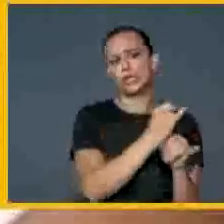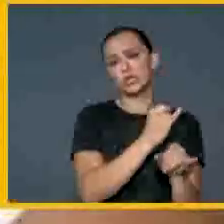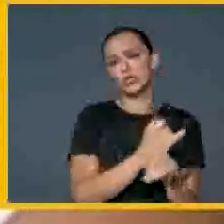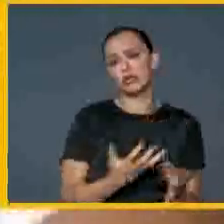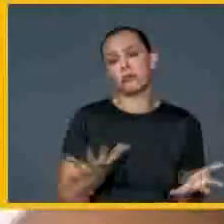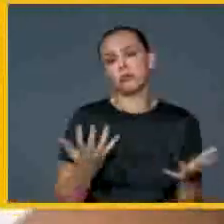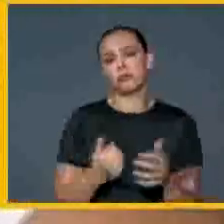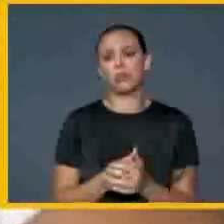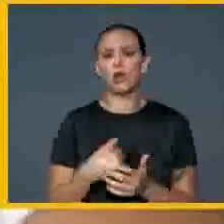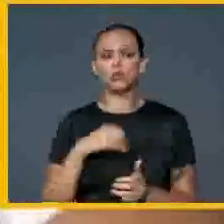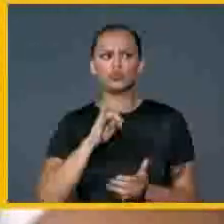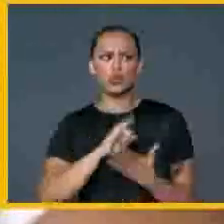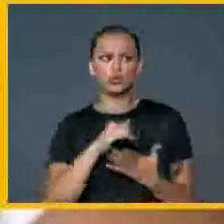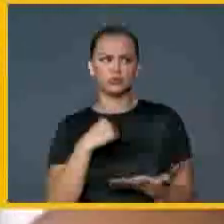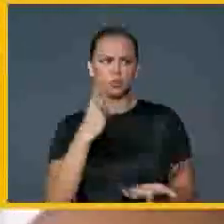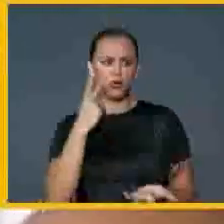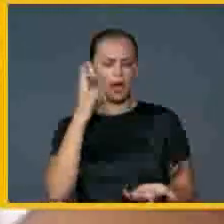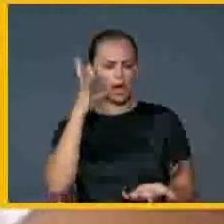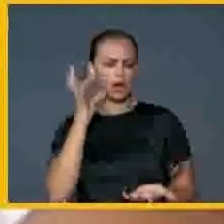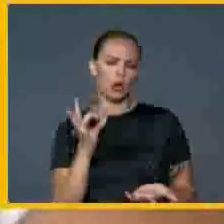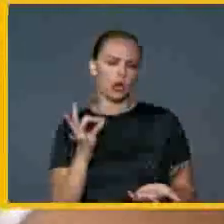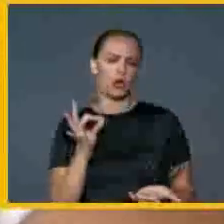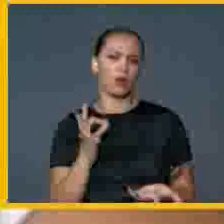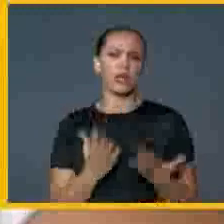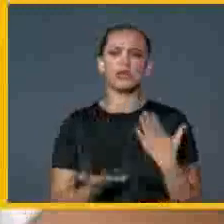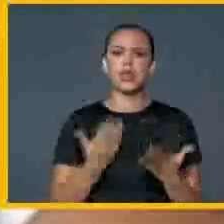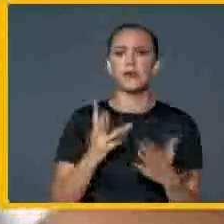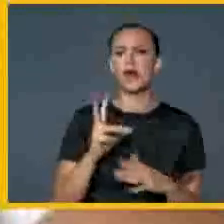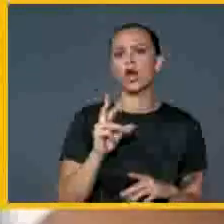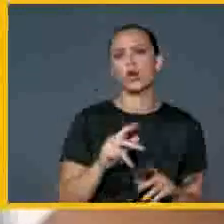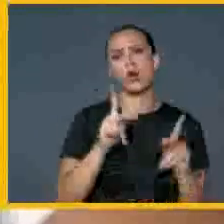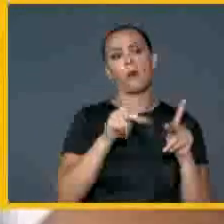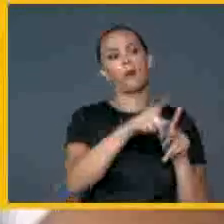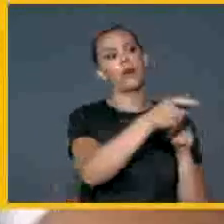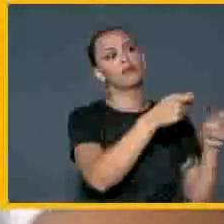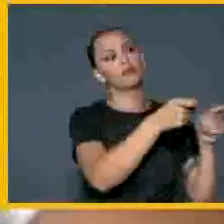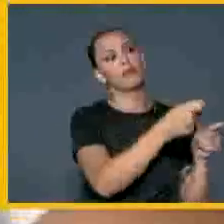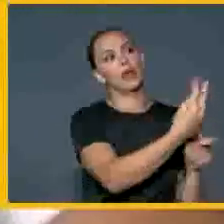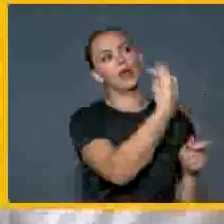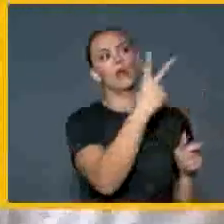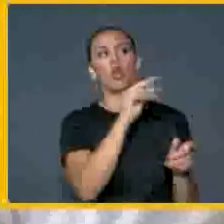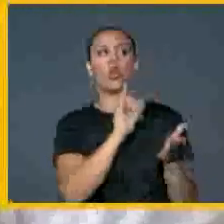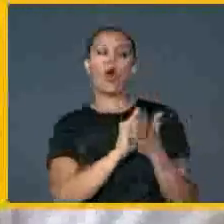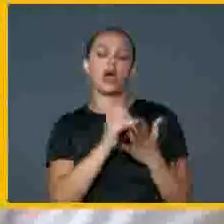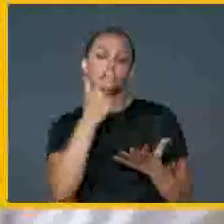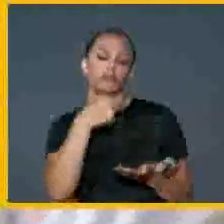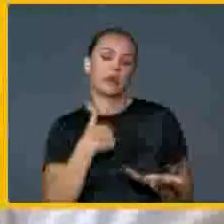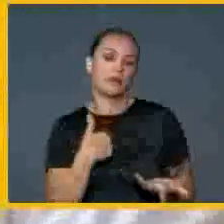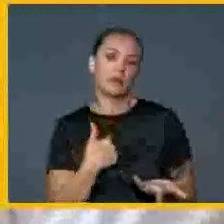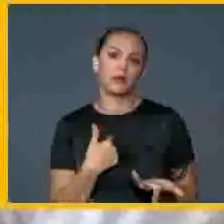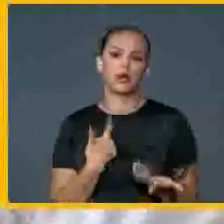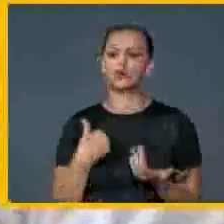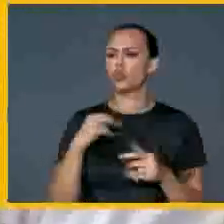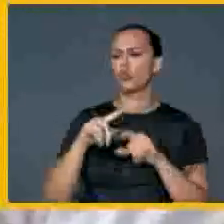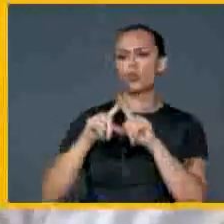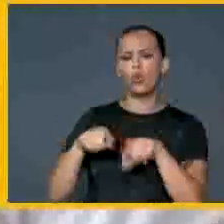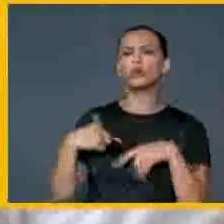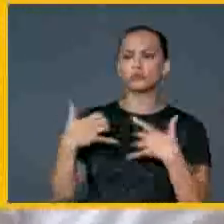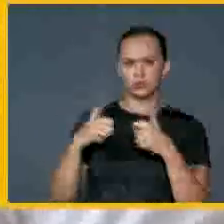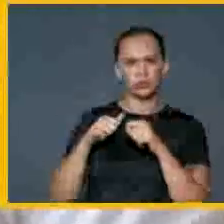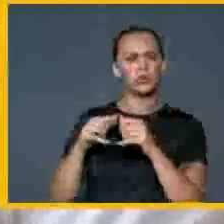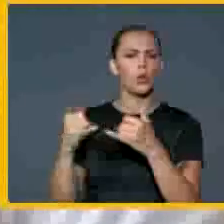institución. Así lo veía yo, tal vez no la gente que está manejando este club. No he descartado dejar de